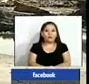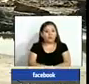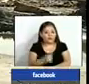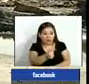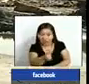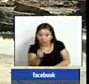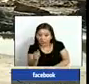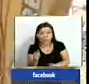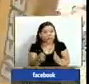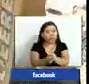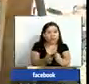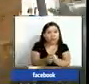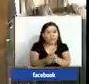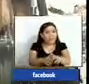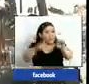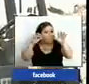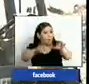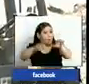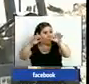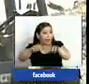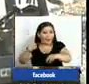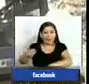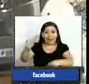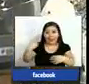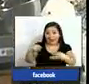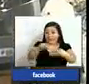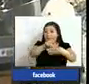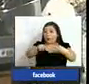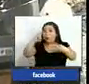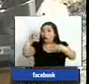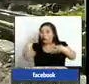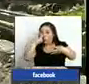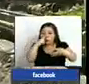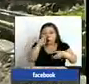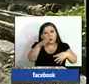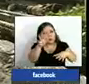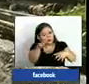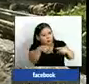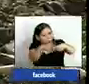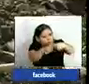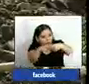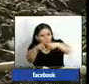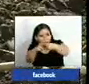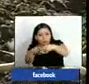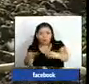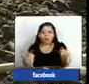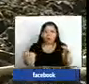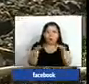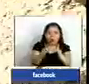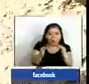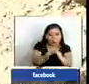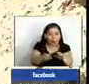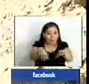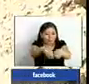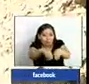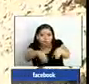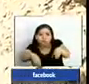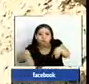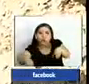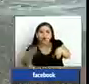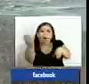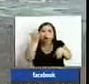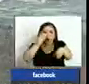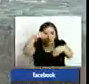Algunos daños que dejó la tormenta Amanda a principios de junio se reparan. También los trabajos de colocación de tuberías de